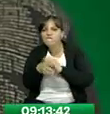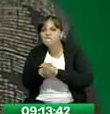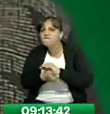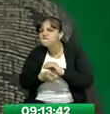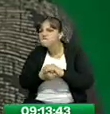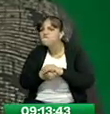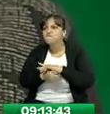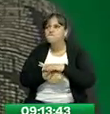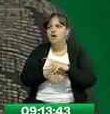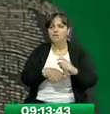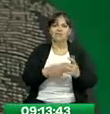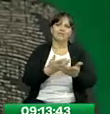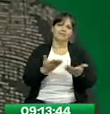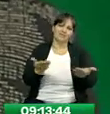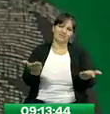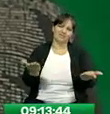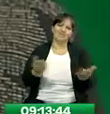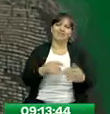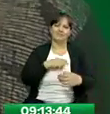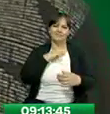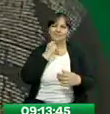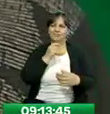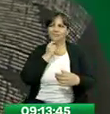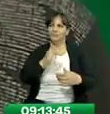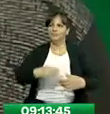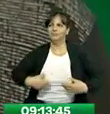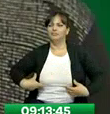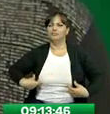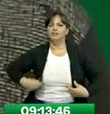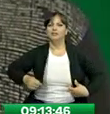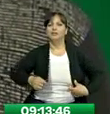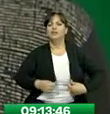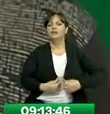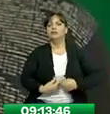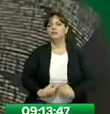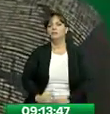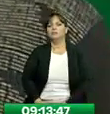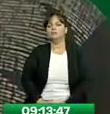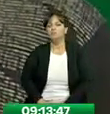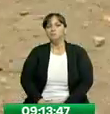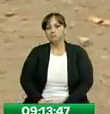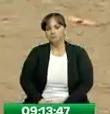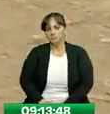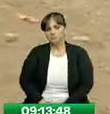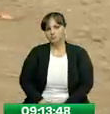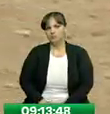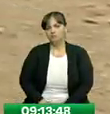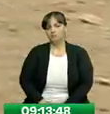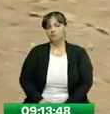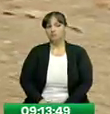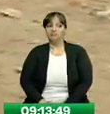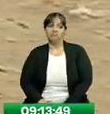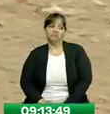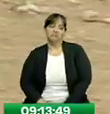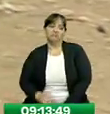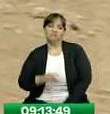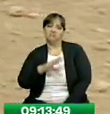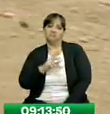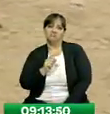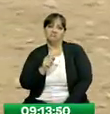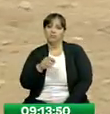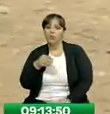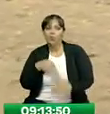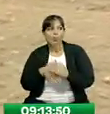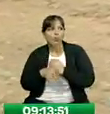ven se van a la presión será el lugar pero es a cada rato que entran ahí se meten quien sabe alguien sabe puede repetir a robar y se mete aquí